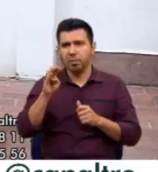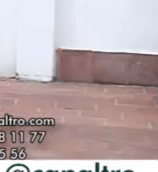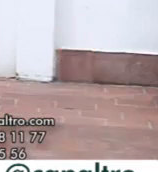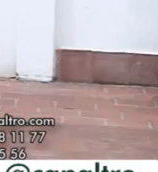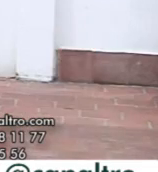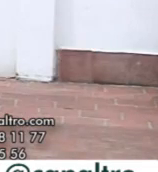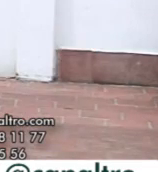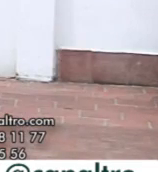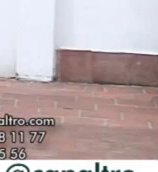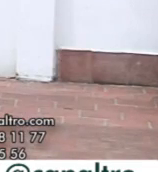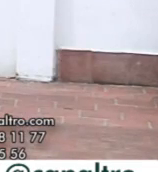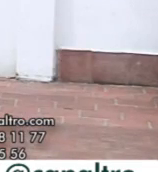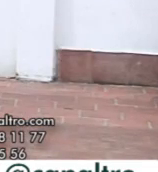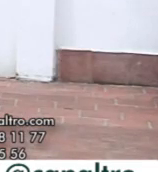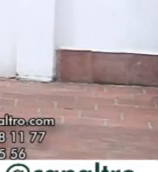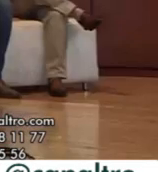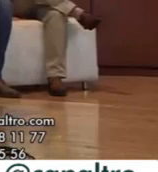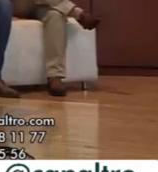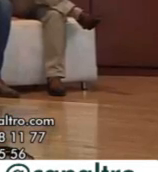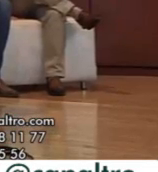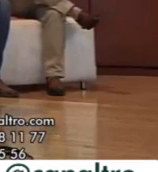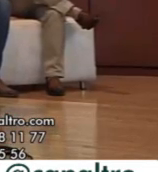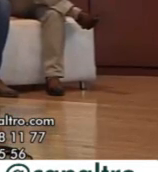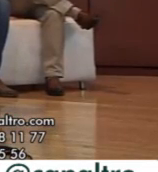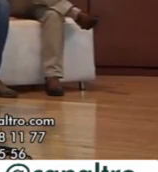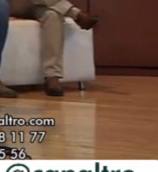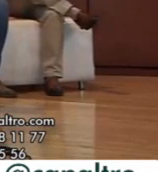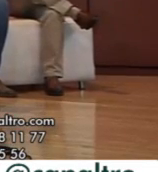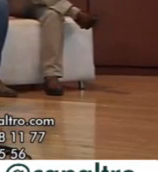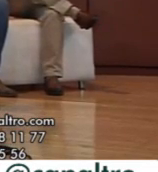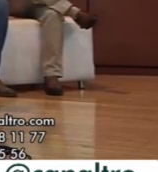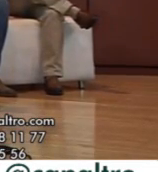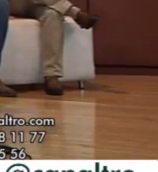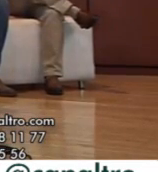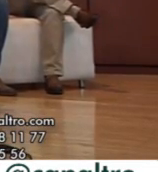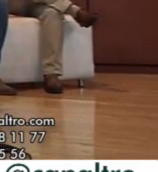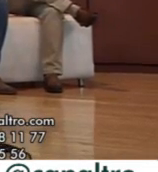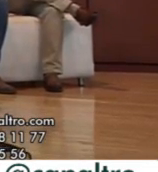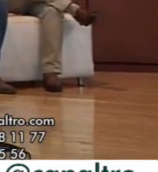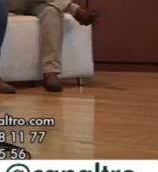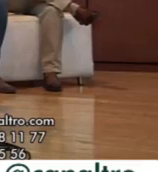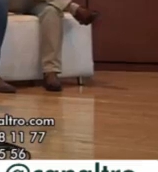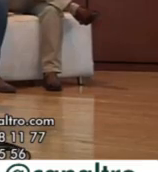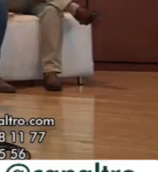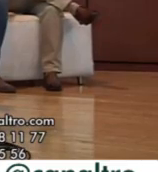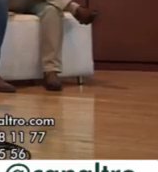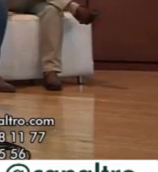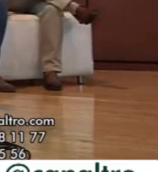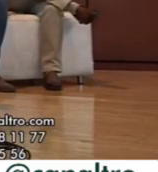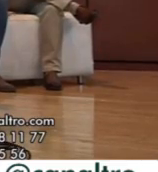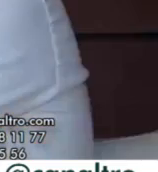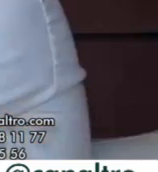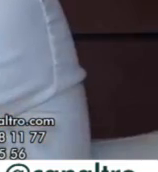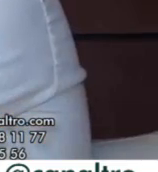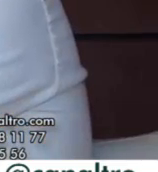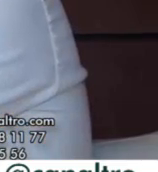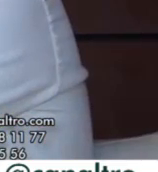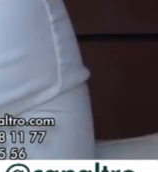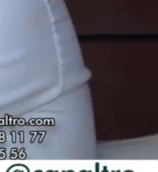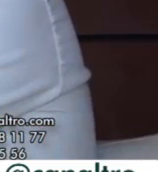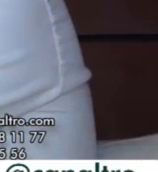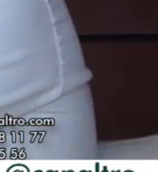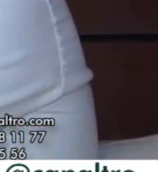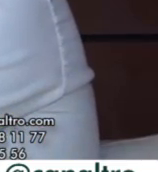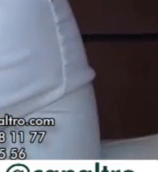apoyo al proceso de paz aquí en Norte de Santander, quienes visualizan cómo se ha venido tratando de una u otra forma la temática, pero